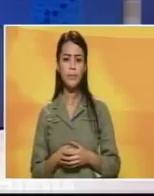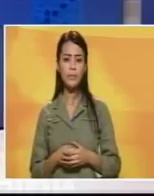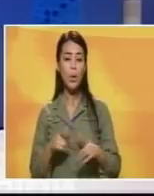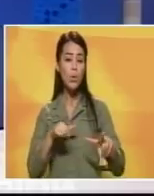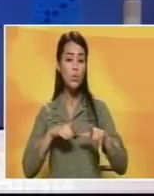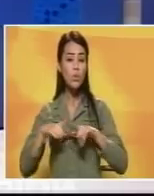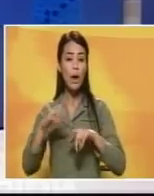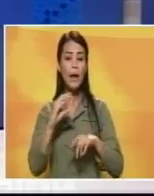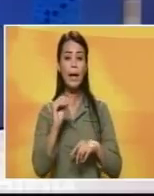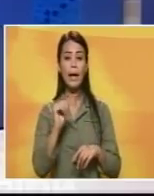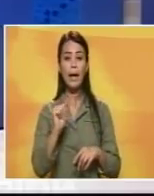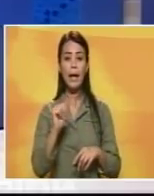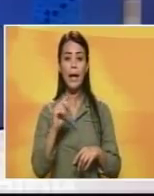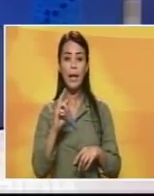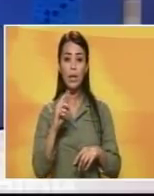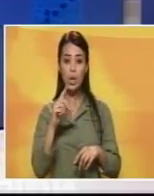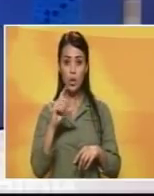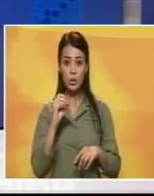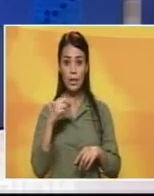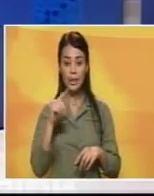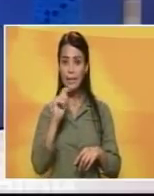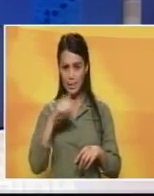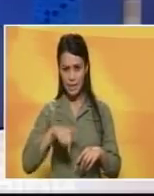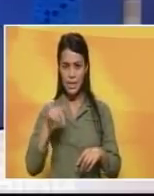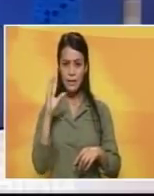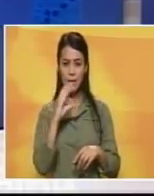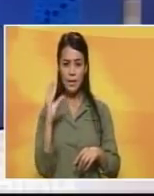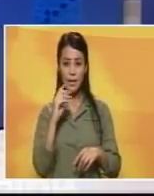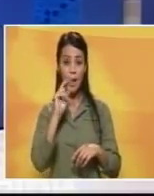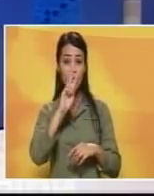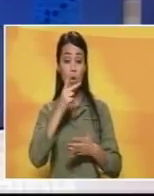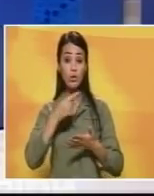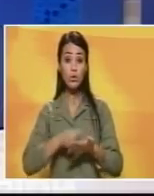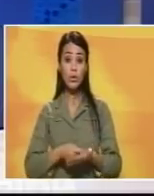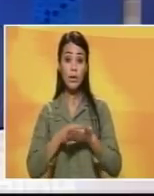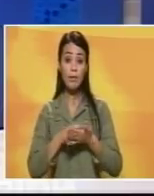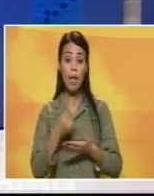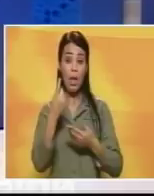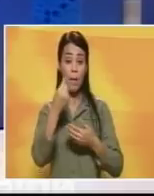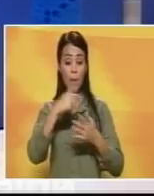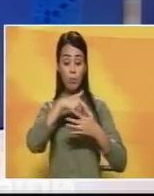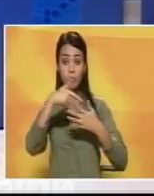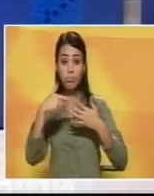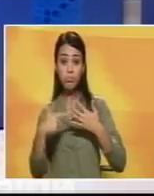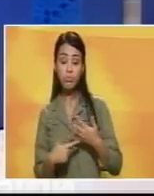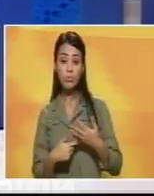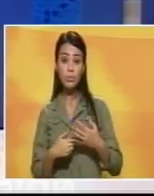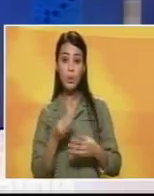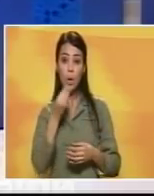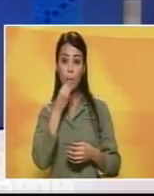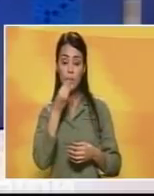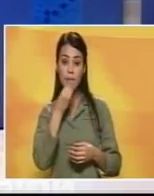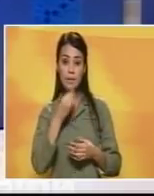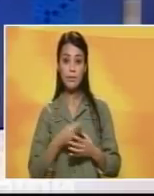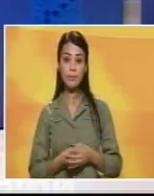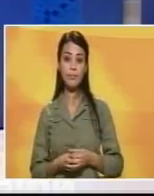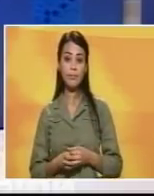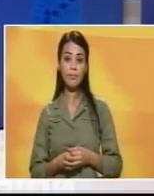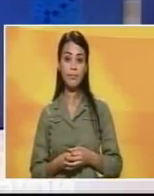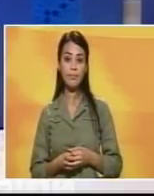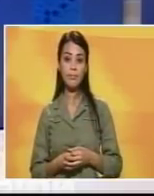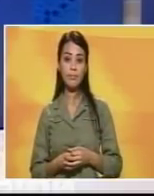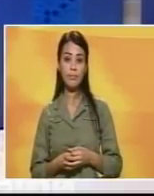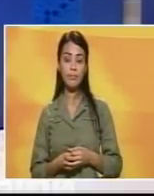en La Carlota, en Caracas, 2 toneladas de productos de la cesta básica, aseo, higiene personal y rubros distribuidos por los comités